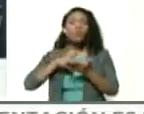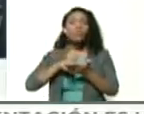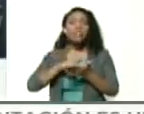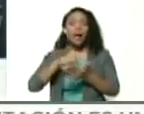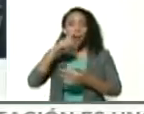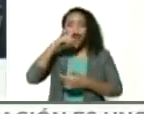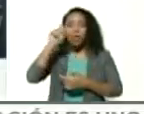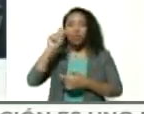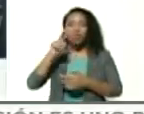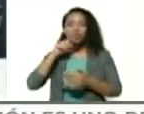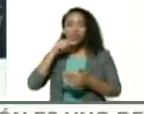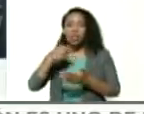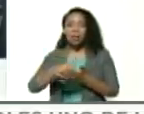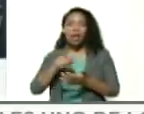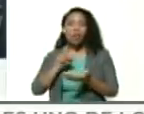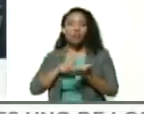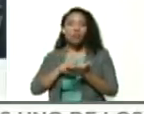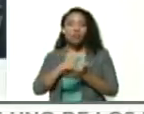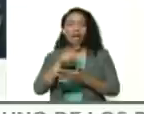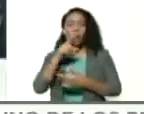será otro Maduro, Cusano Maduro.